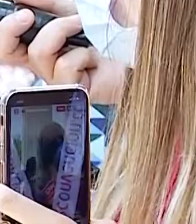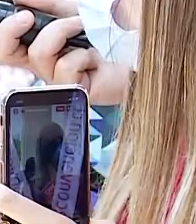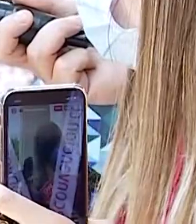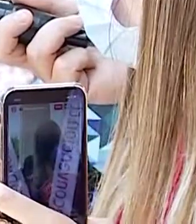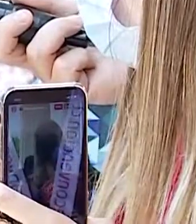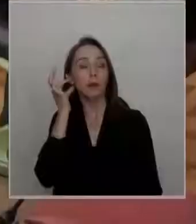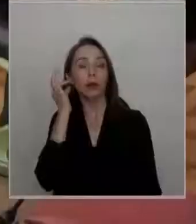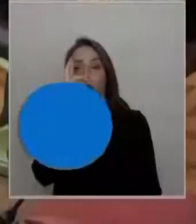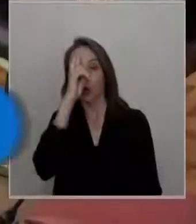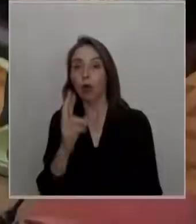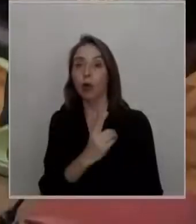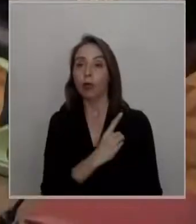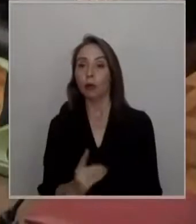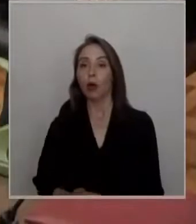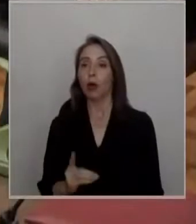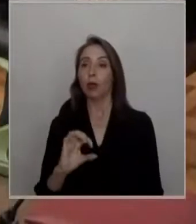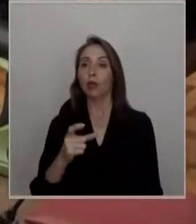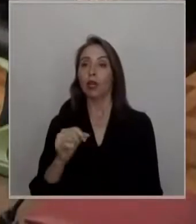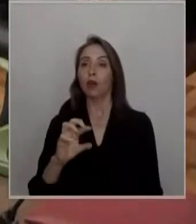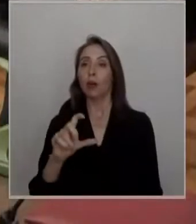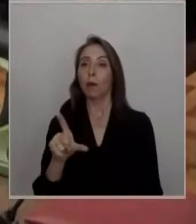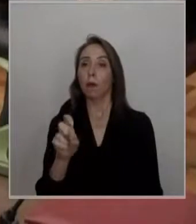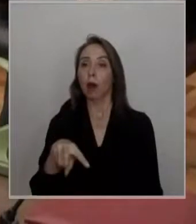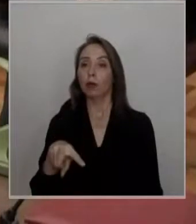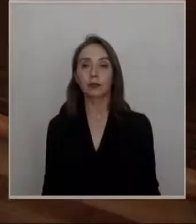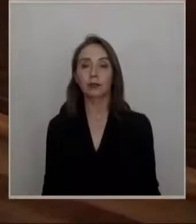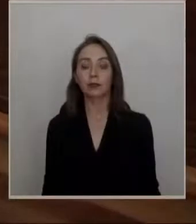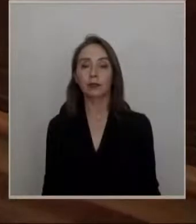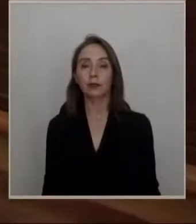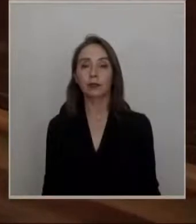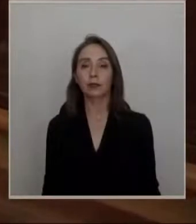también se los vamos a mandar. Invitamos a ampliar esta y otras informaciones en